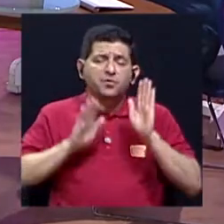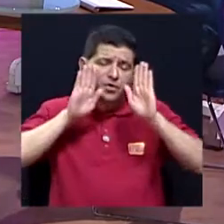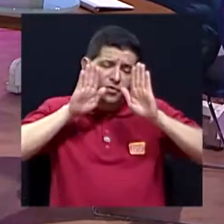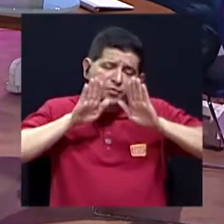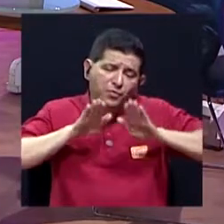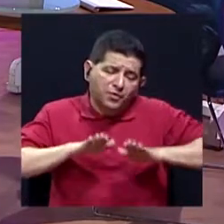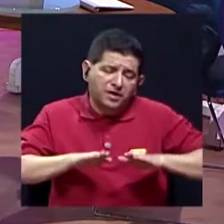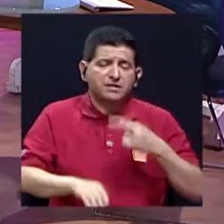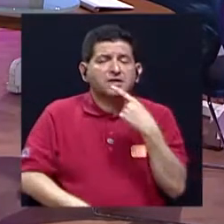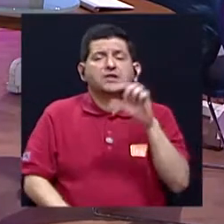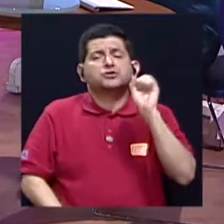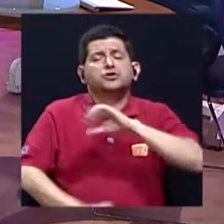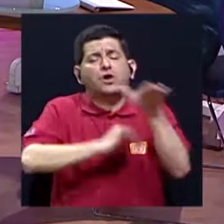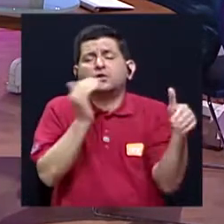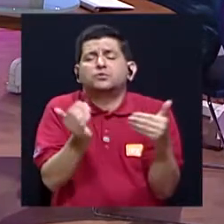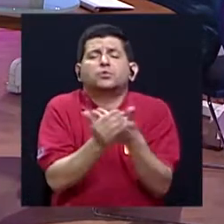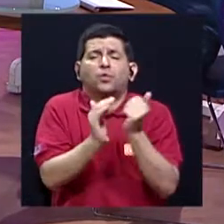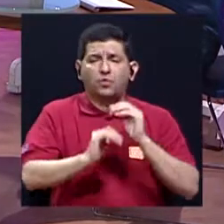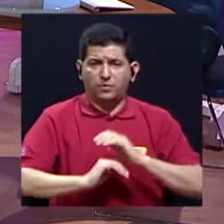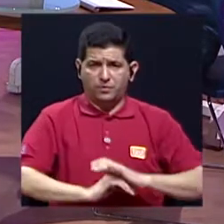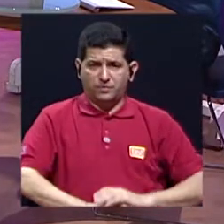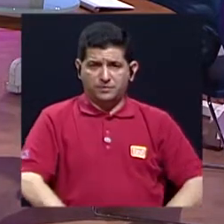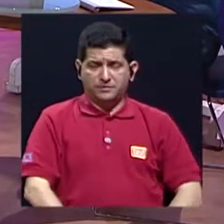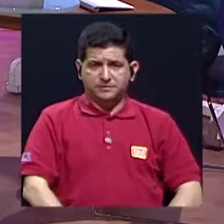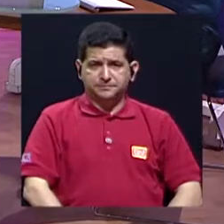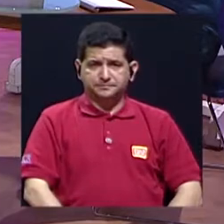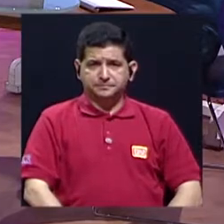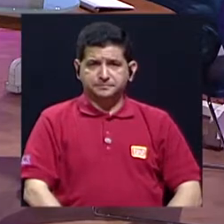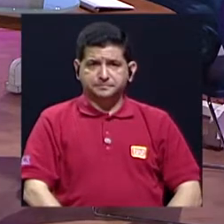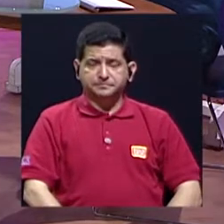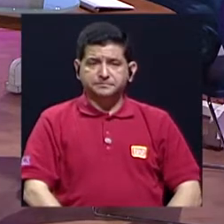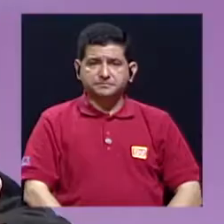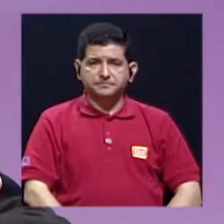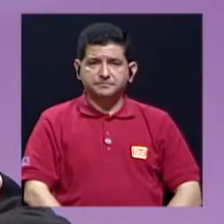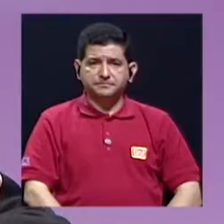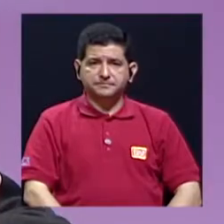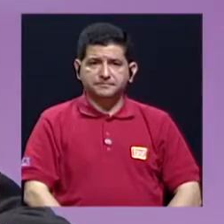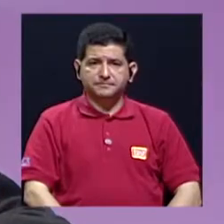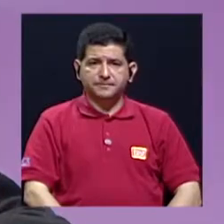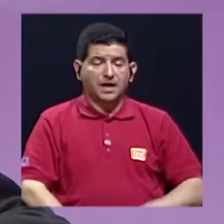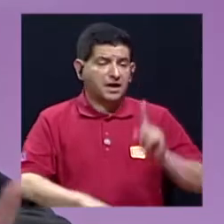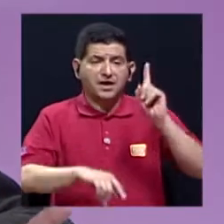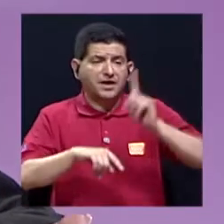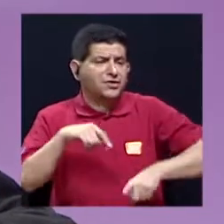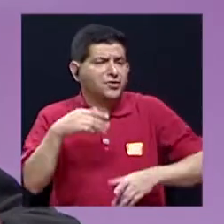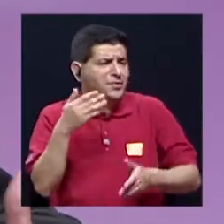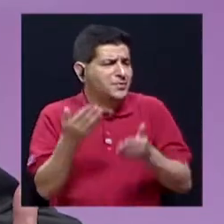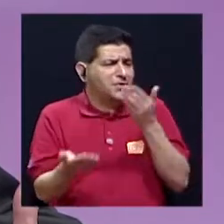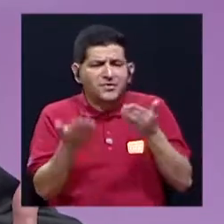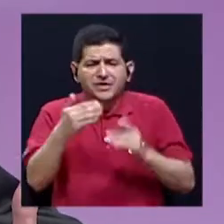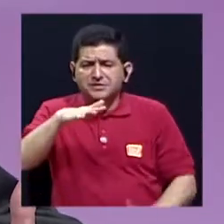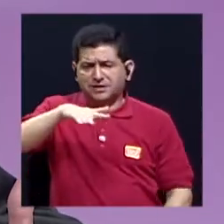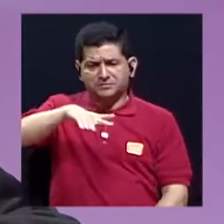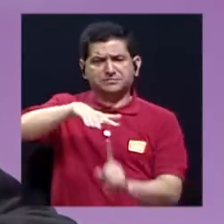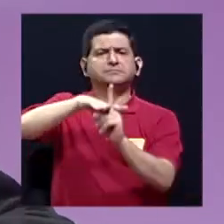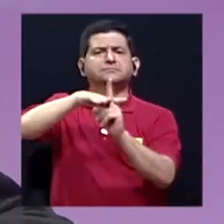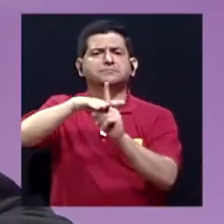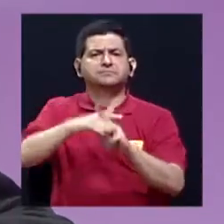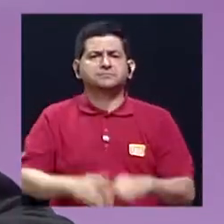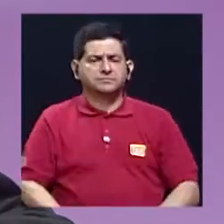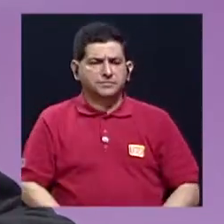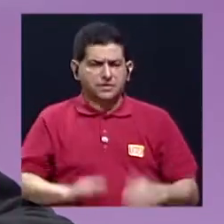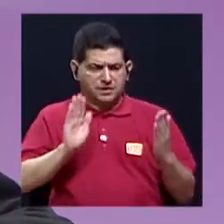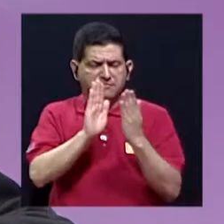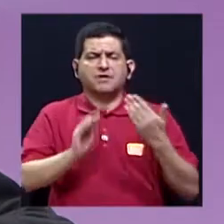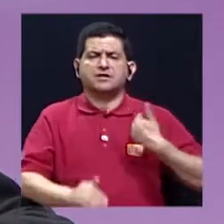sumisa, ¿verdad? Que le diga sí a todo, y que no sea, que no pueda como sobresalir entre los hombres,